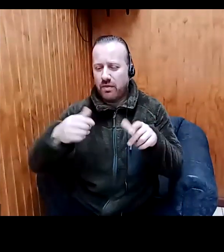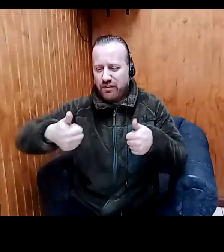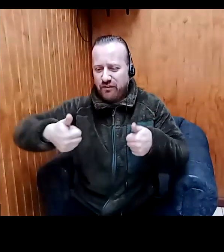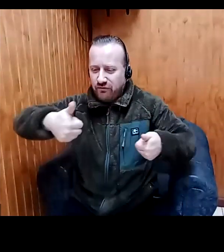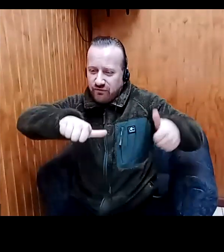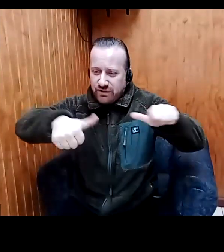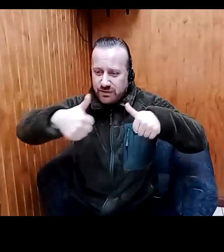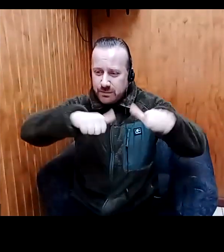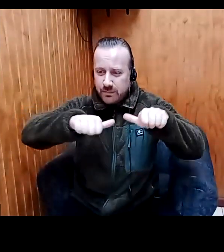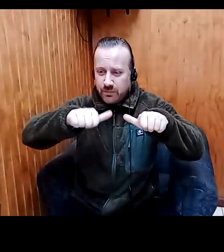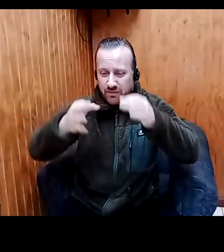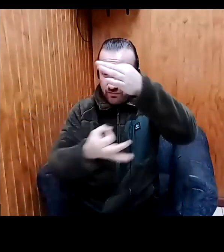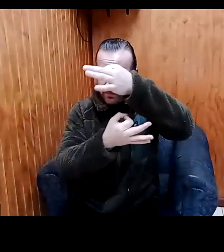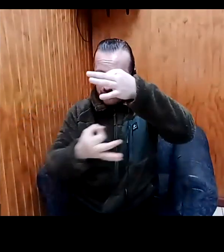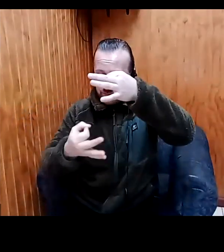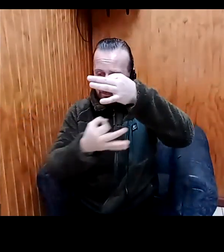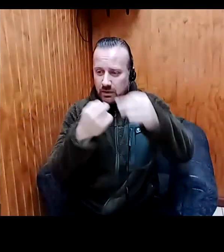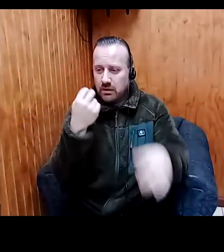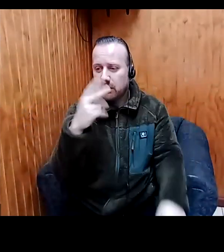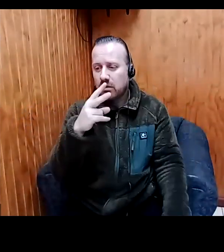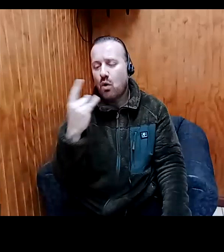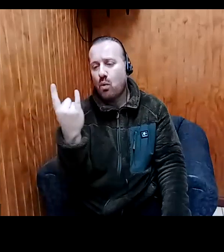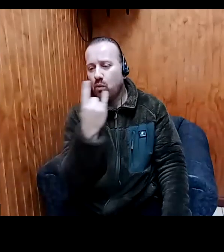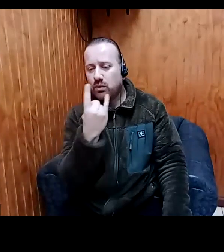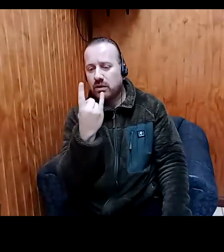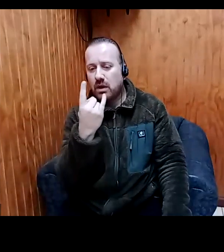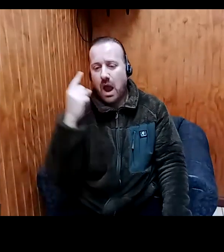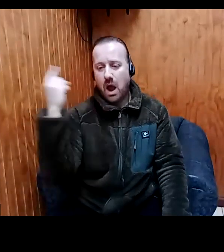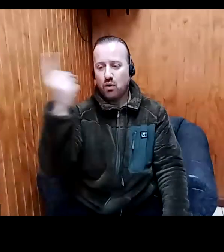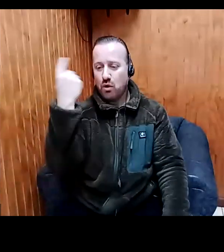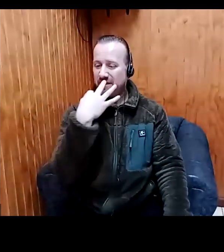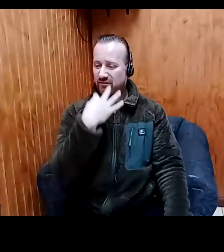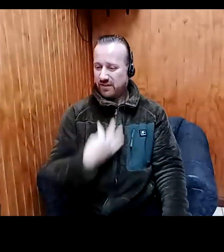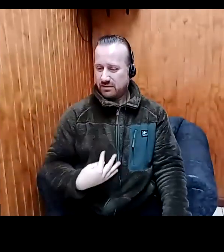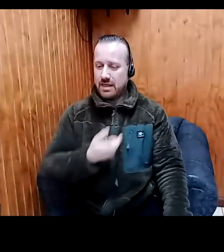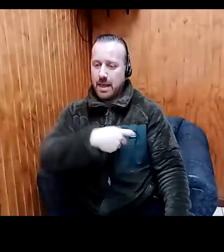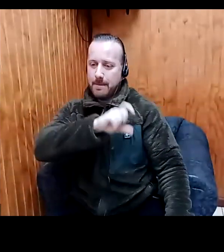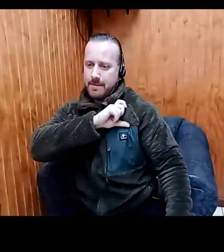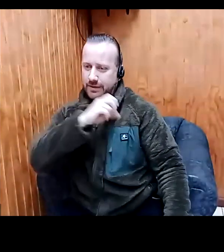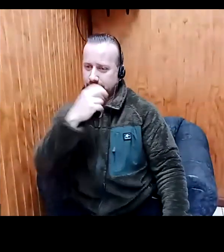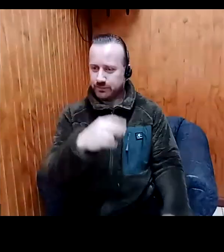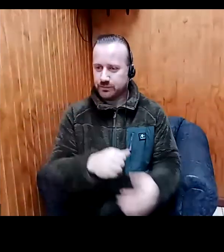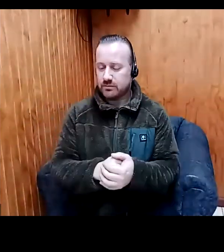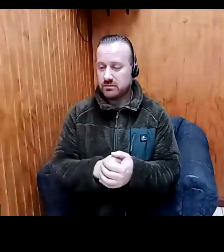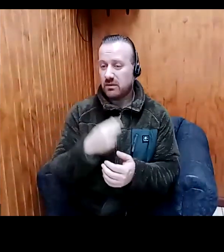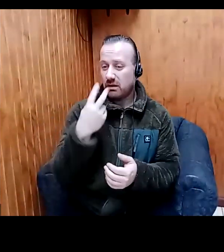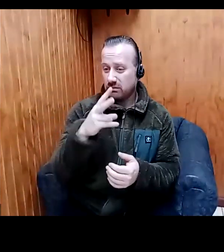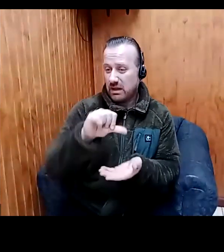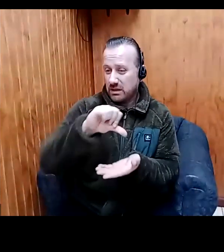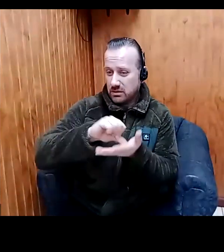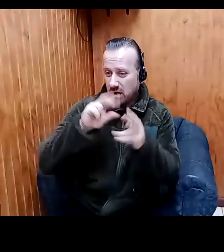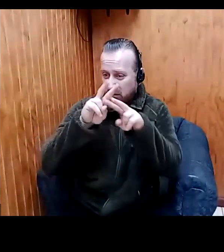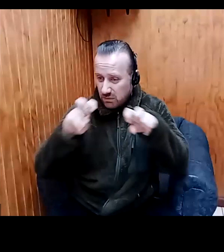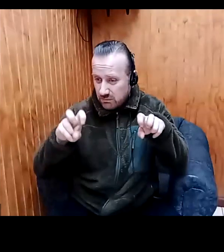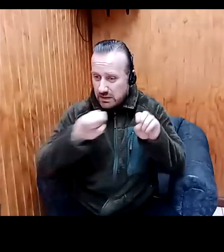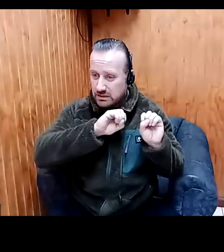las ciencias, ambos por la Universidad Autónoma de Barcelona. A través del Centro de Investigación para la Enseñanza